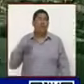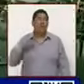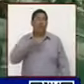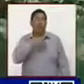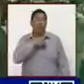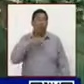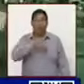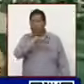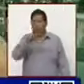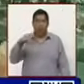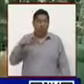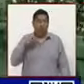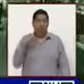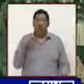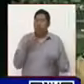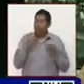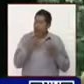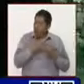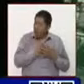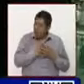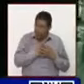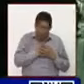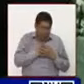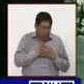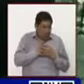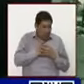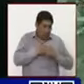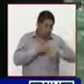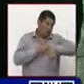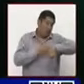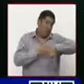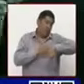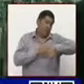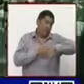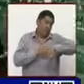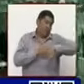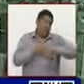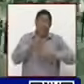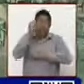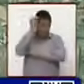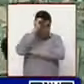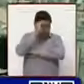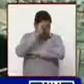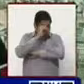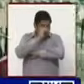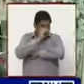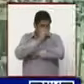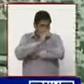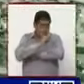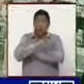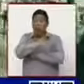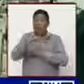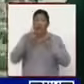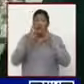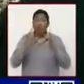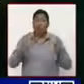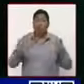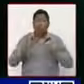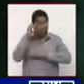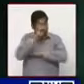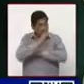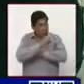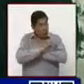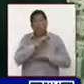Estamos en un lugar muy sobrecogedor y también fíjate la hora, ya está entrándose el sol. Esto en Potosí se lo conoce como el sol de